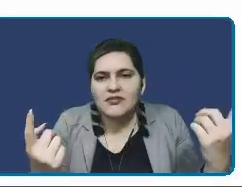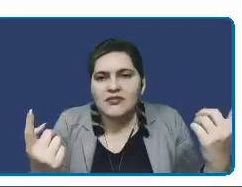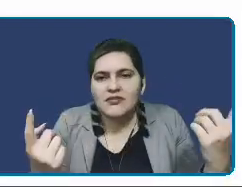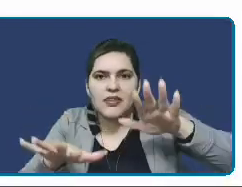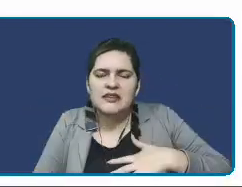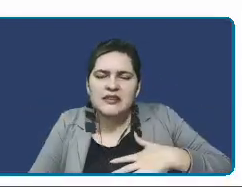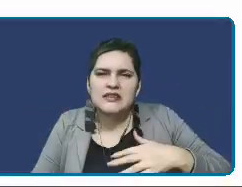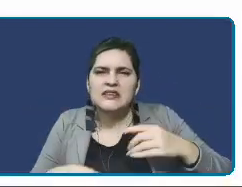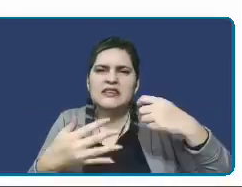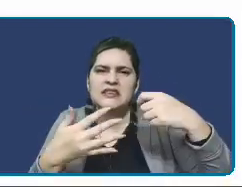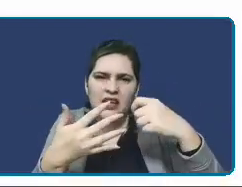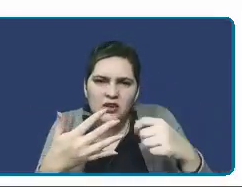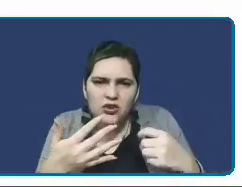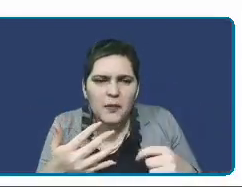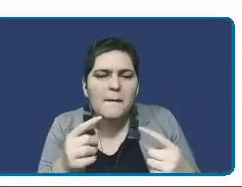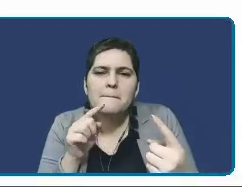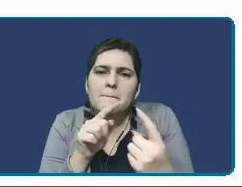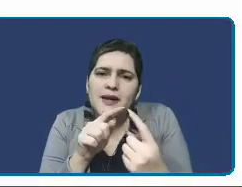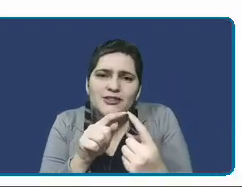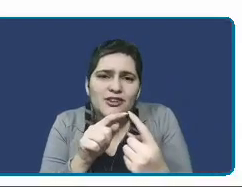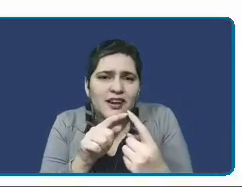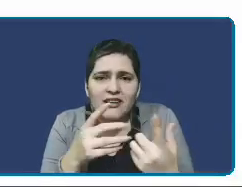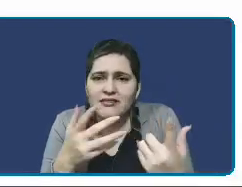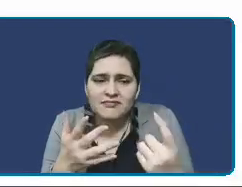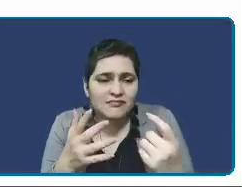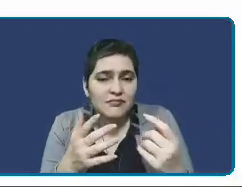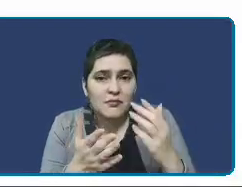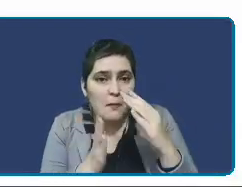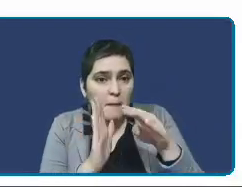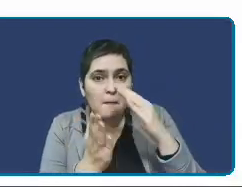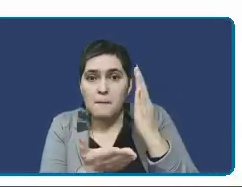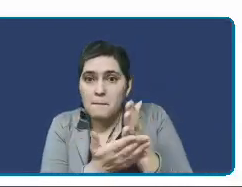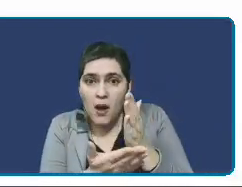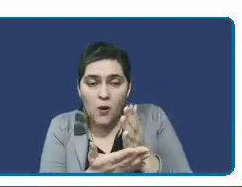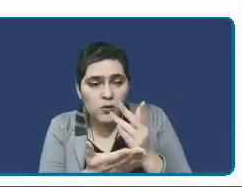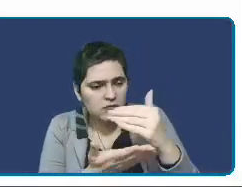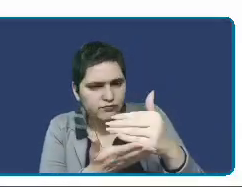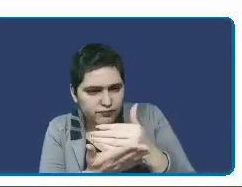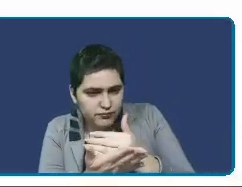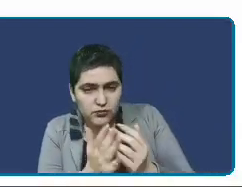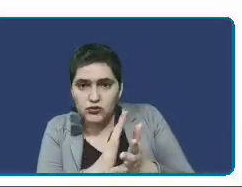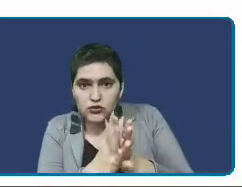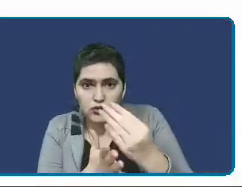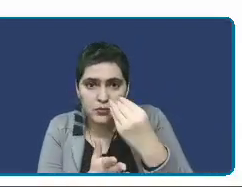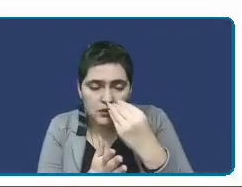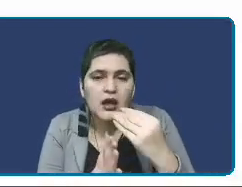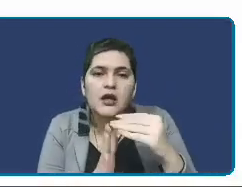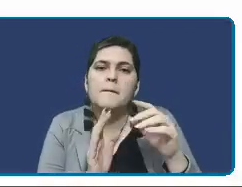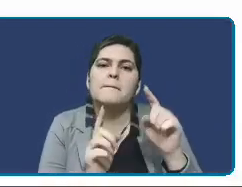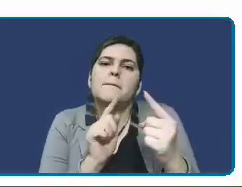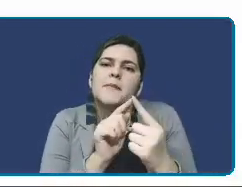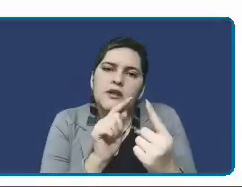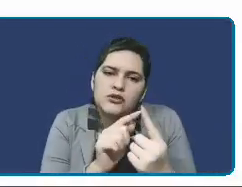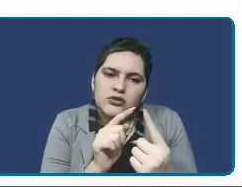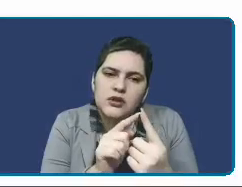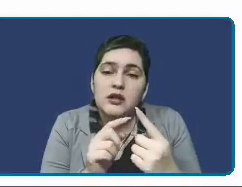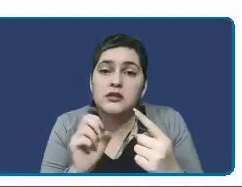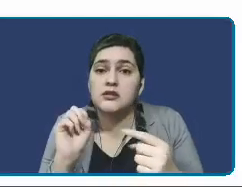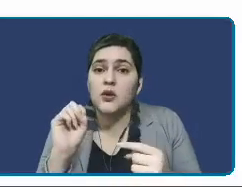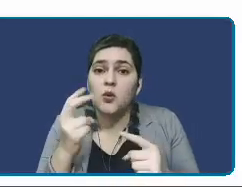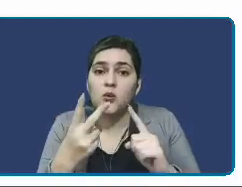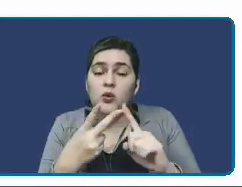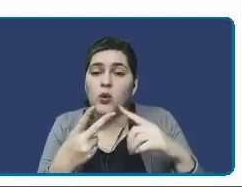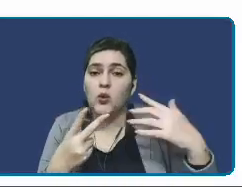Entonces, las pautas alimentarias tienen que ser personales. El segundo punto importante son que además de esta disfunción